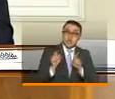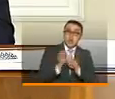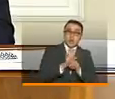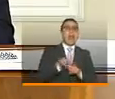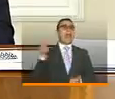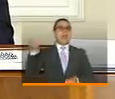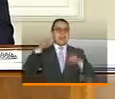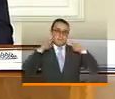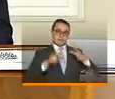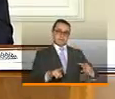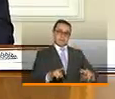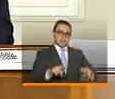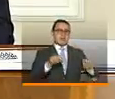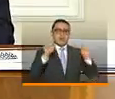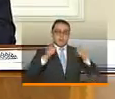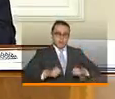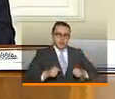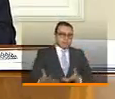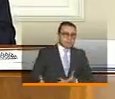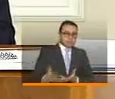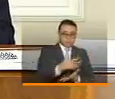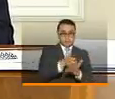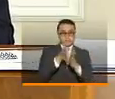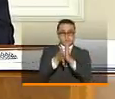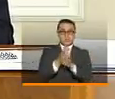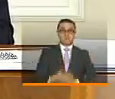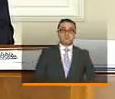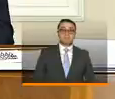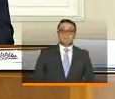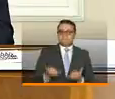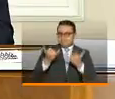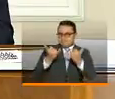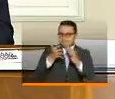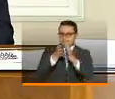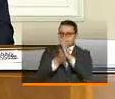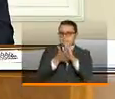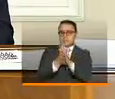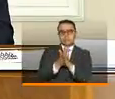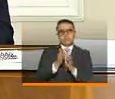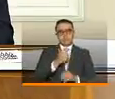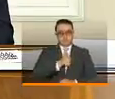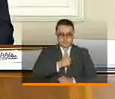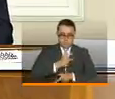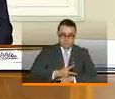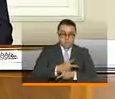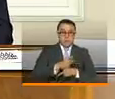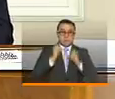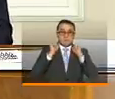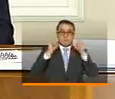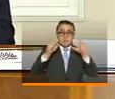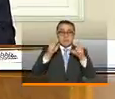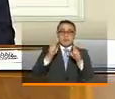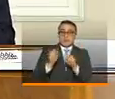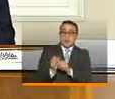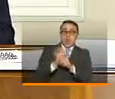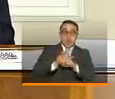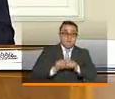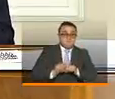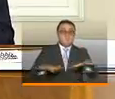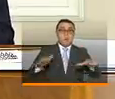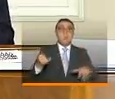información concluyente. Quiero dejarnos el día de hoy con un mensaje también de autocuidado, de alerta. El virus no se ha ido, todos